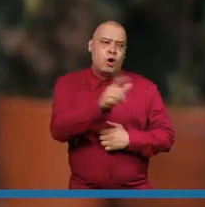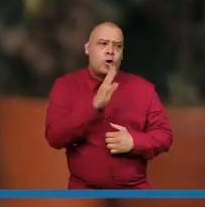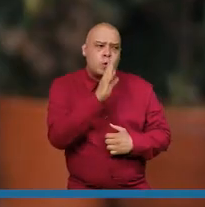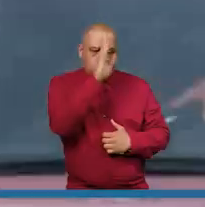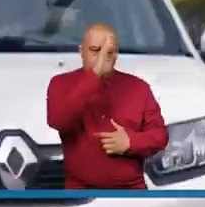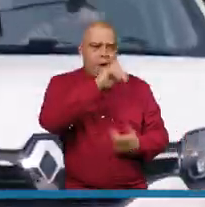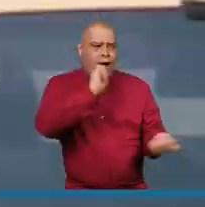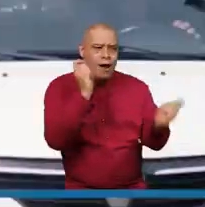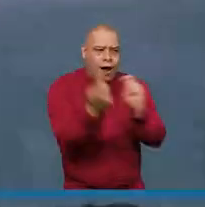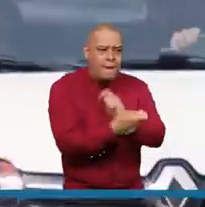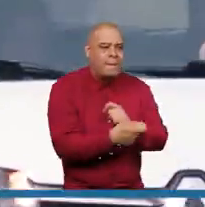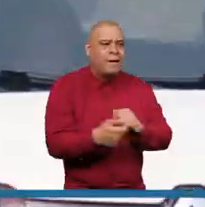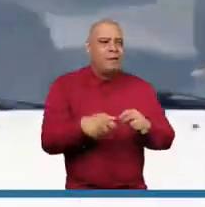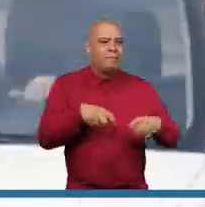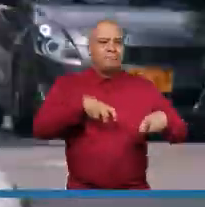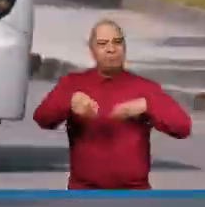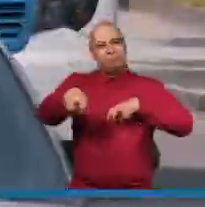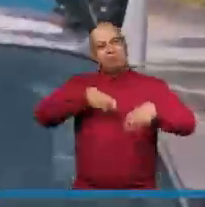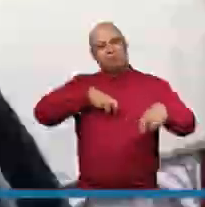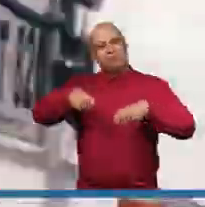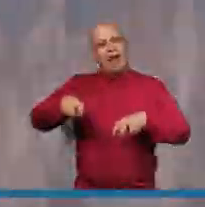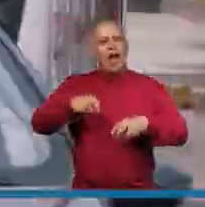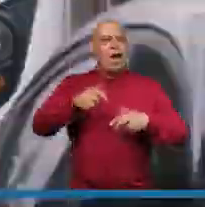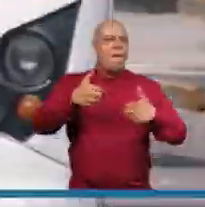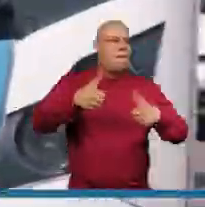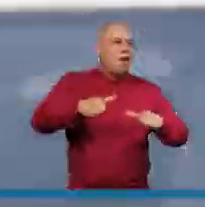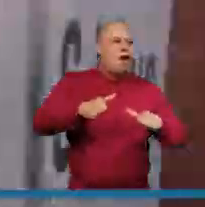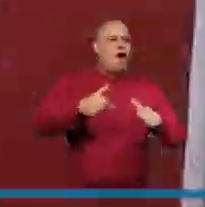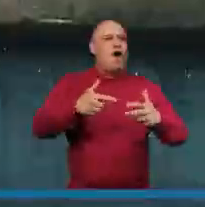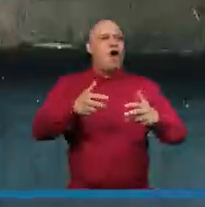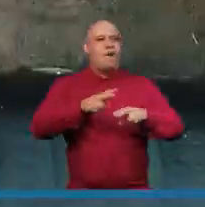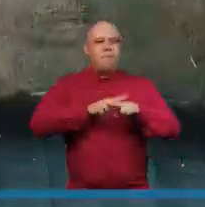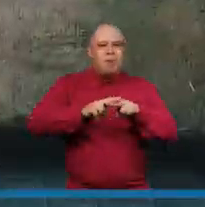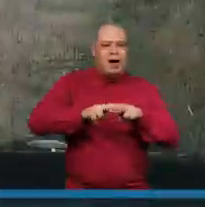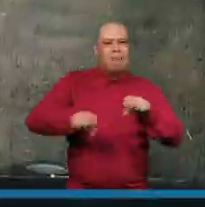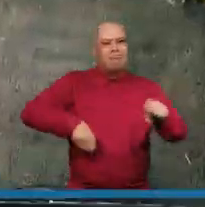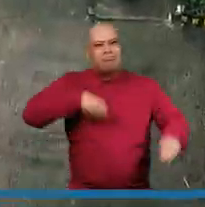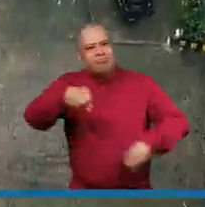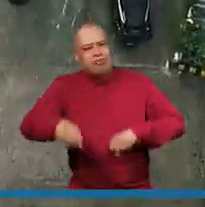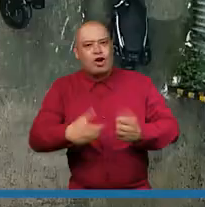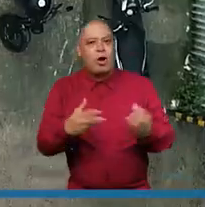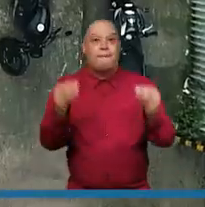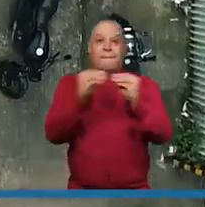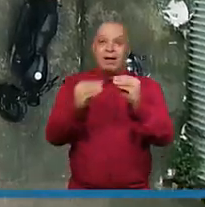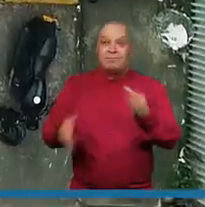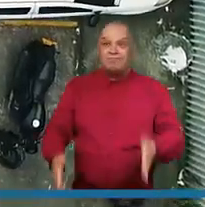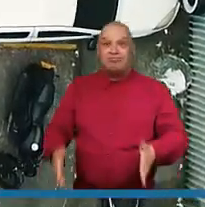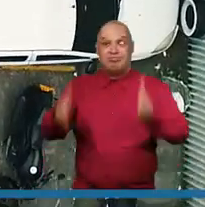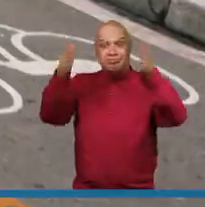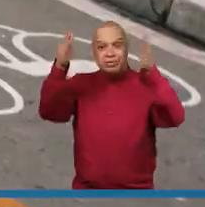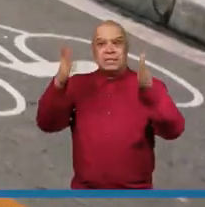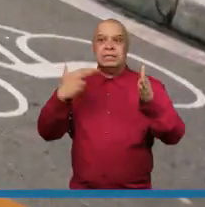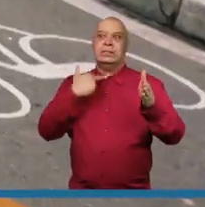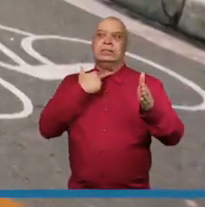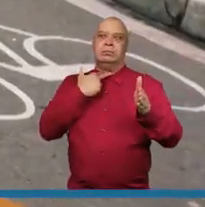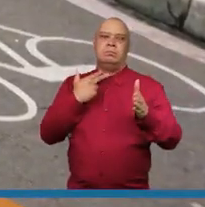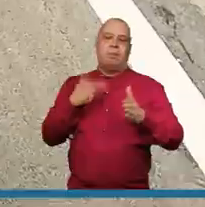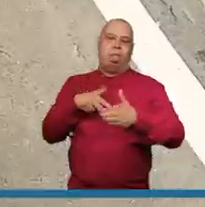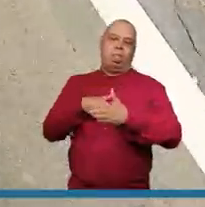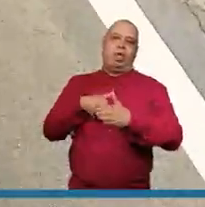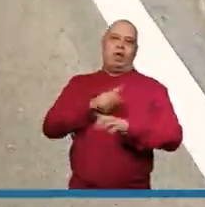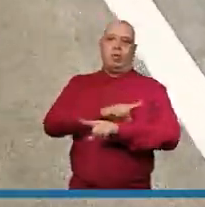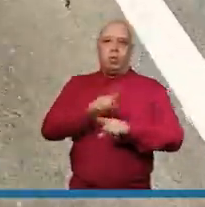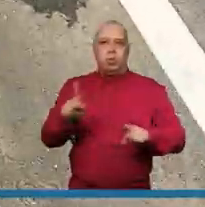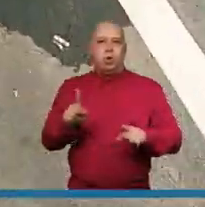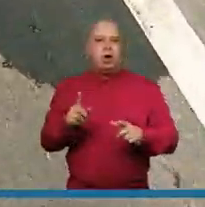financiación, ¿para qué? Para cambiar los hábitos de la gente, para podernos mover de forma diferente, para poder invertir infraestructuras que no